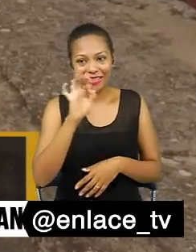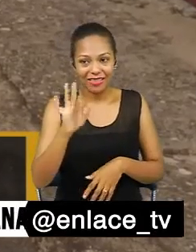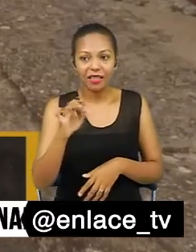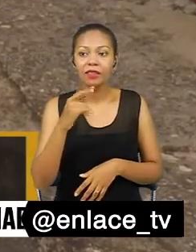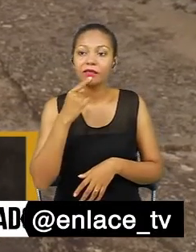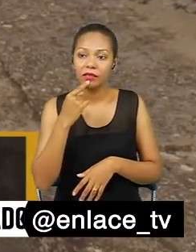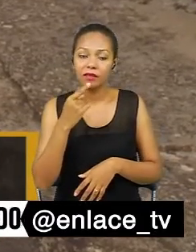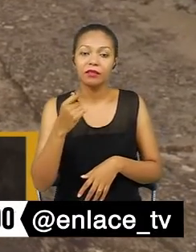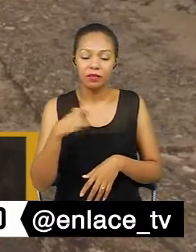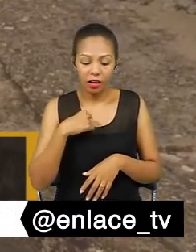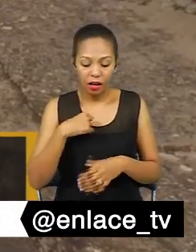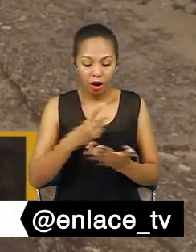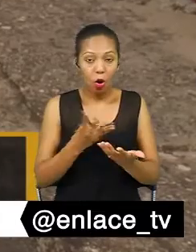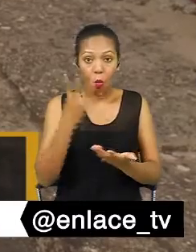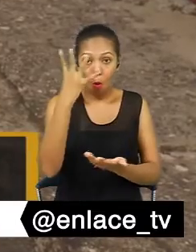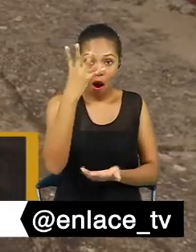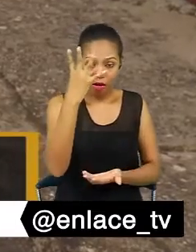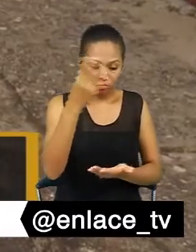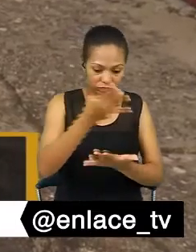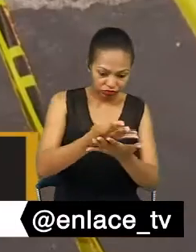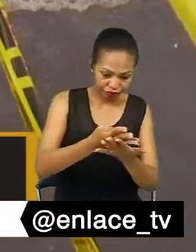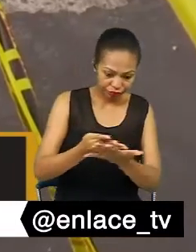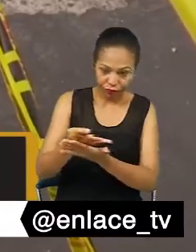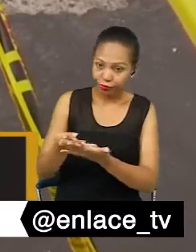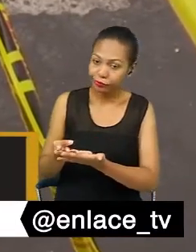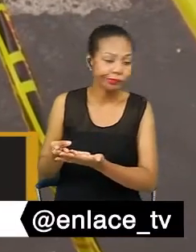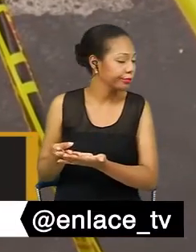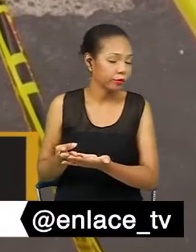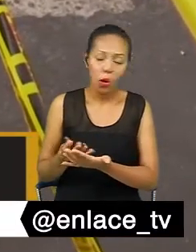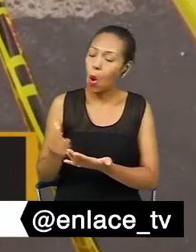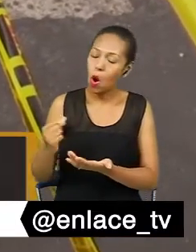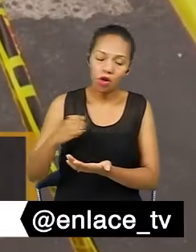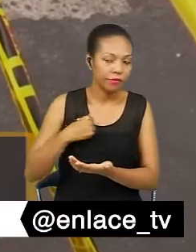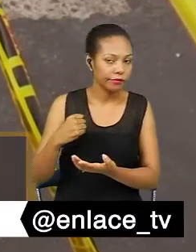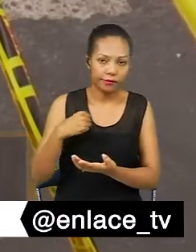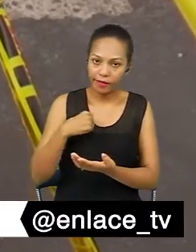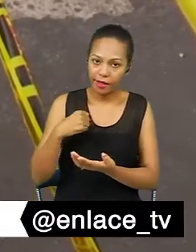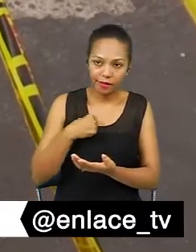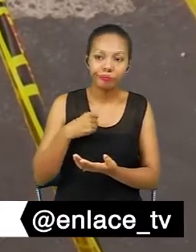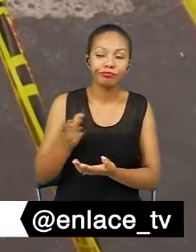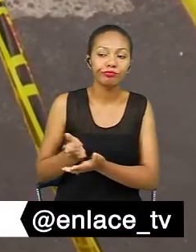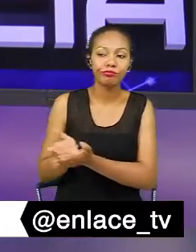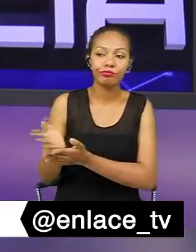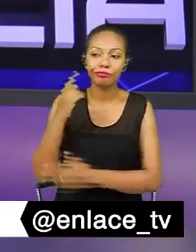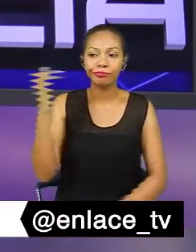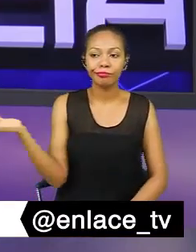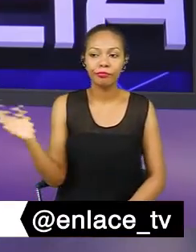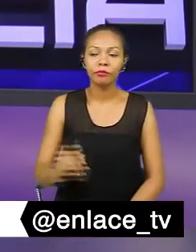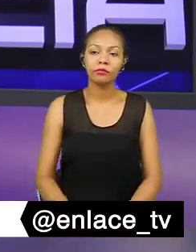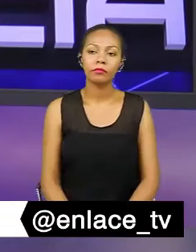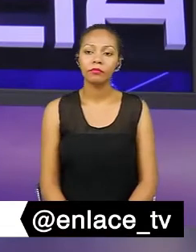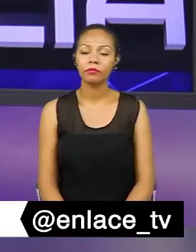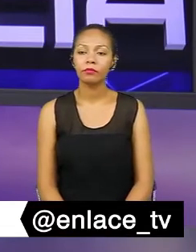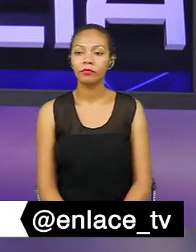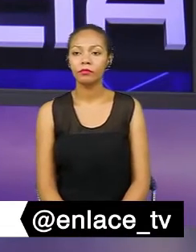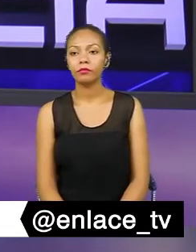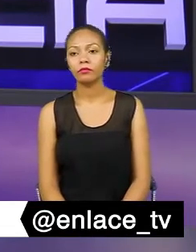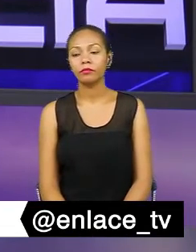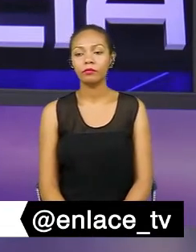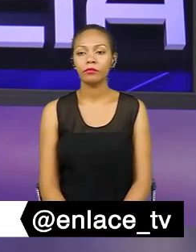son cuatro las alcantarillas que no cuentan con sus respectivas tapas y permanecen en estas condiciones. La